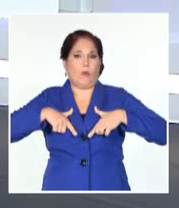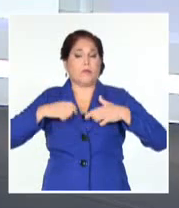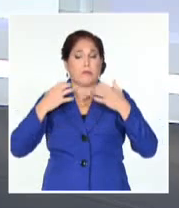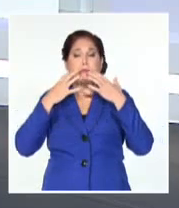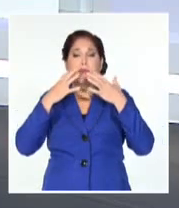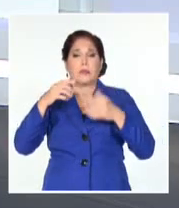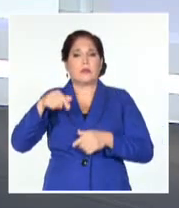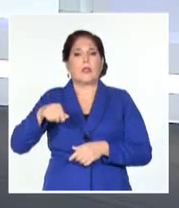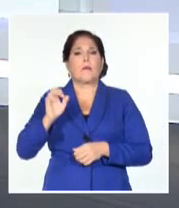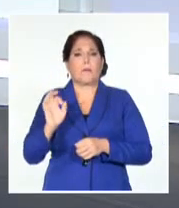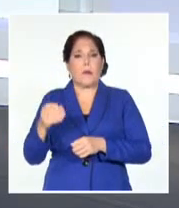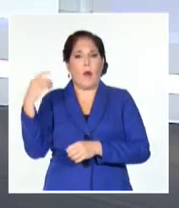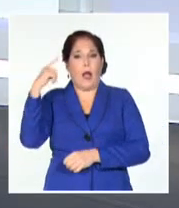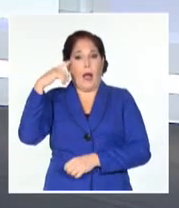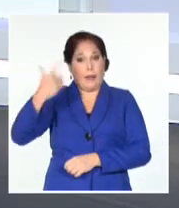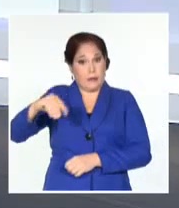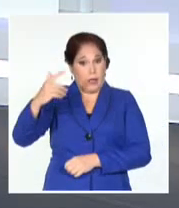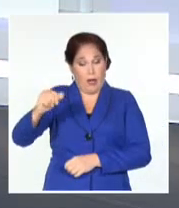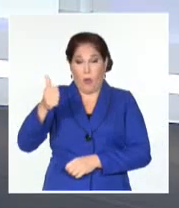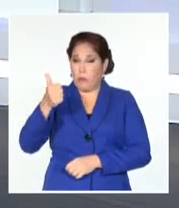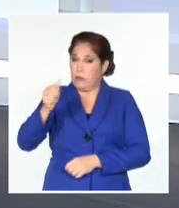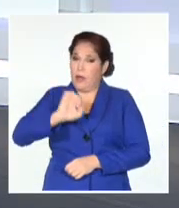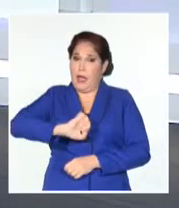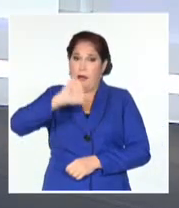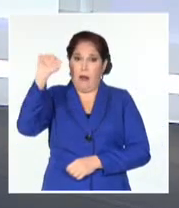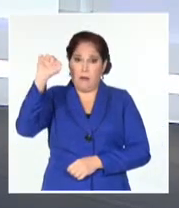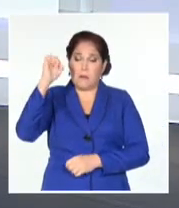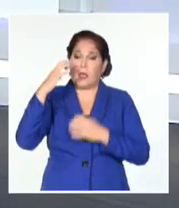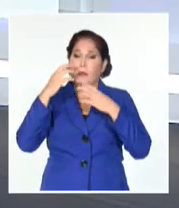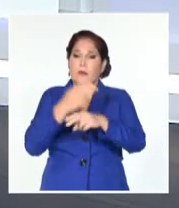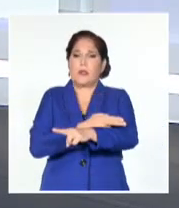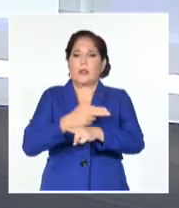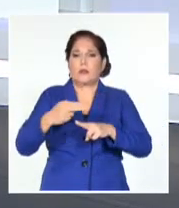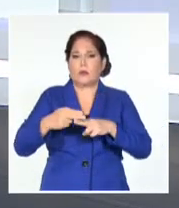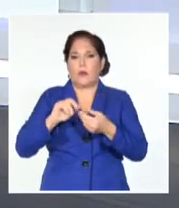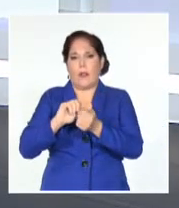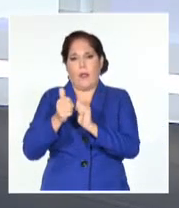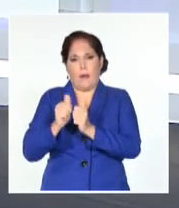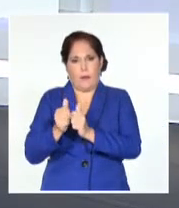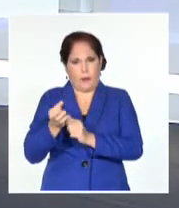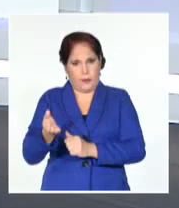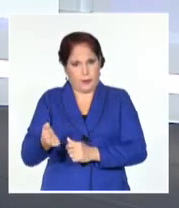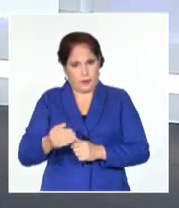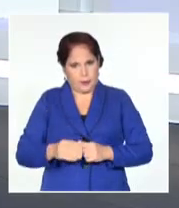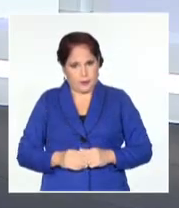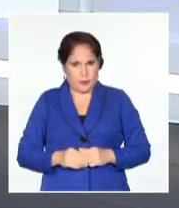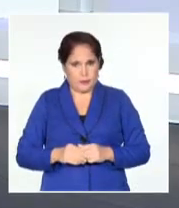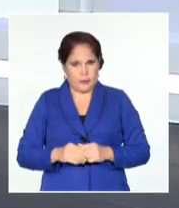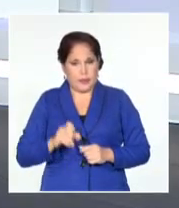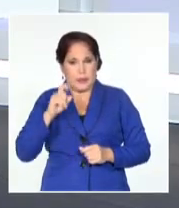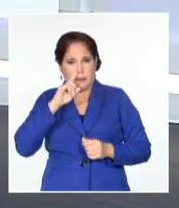esta función con gran éxito en la historia del movimiento deportivo cubano. Y hasta aquí el deporte. Buenas noches.